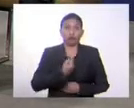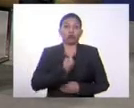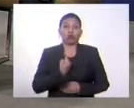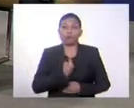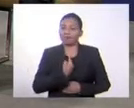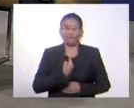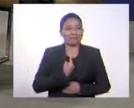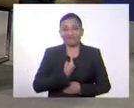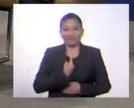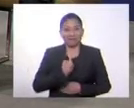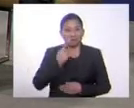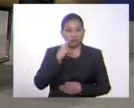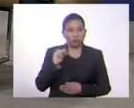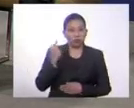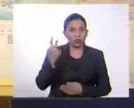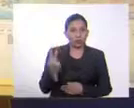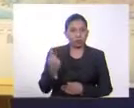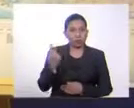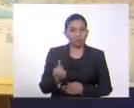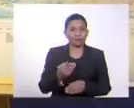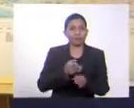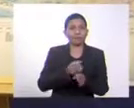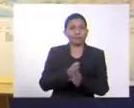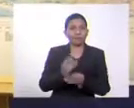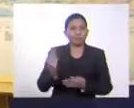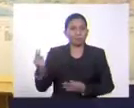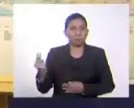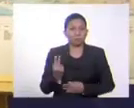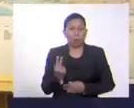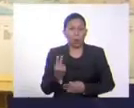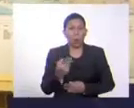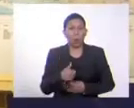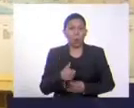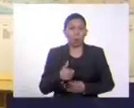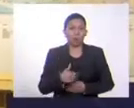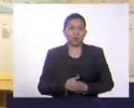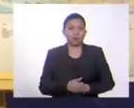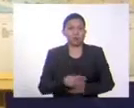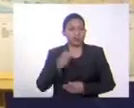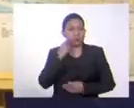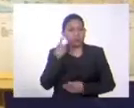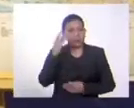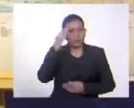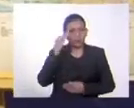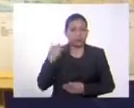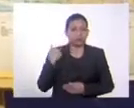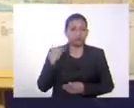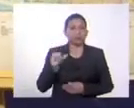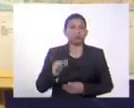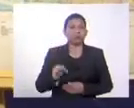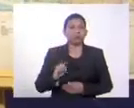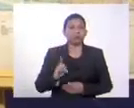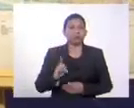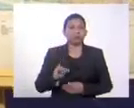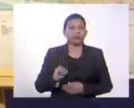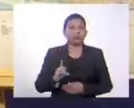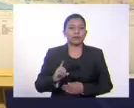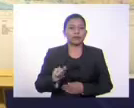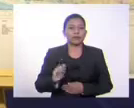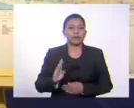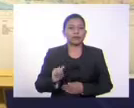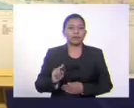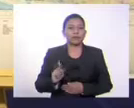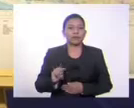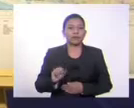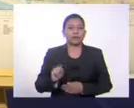ese lado, Candy Bautista, bienvenida. Gracias, Edward. Estoy muy contenta de compartir con ustedes y de aprender de ustedes de este tema